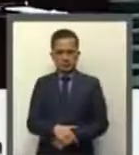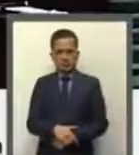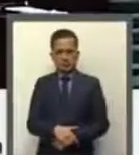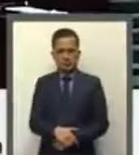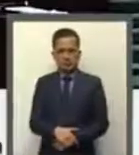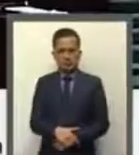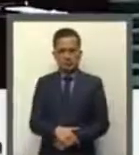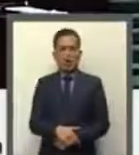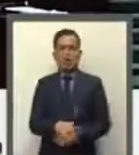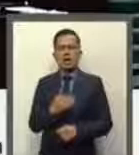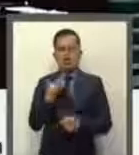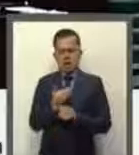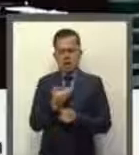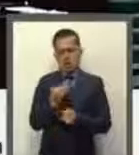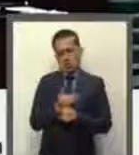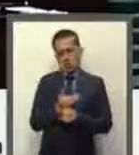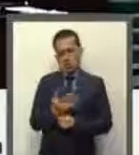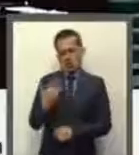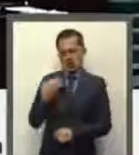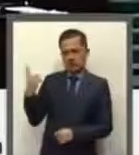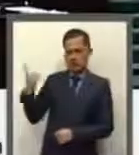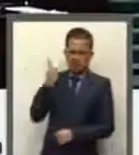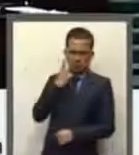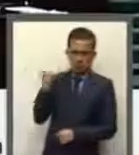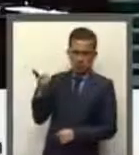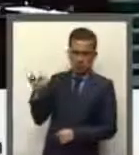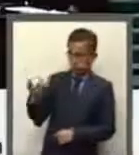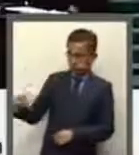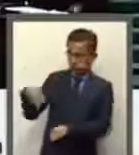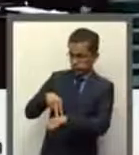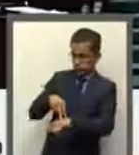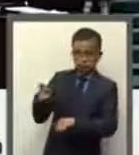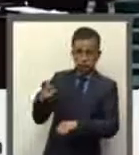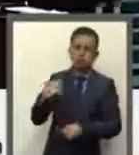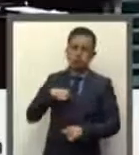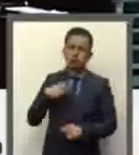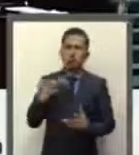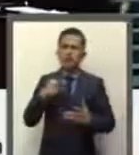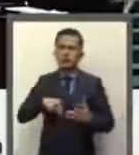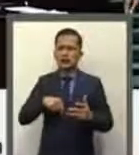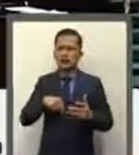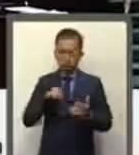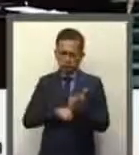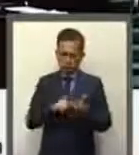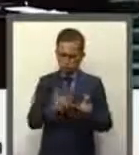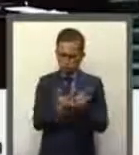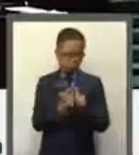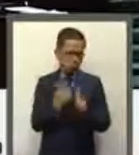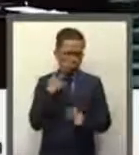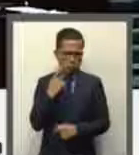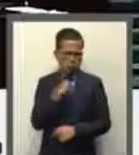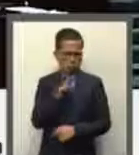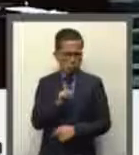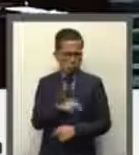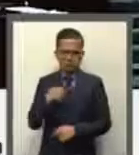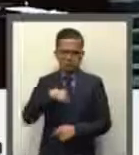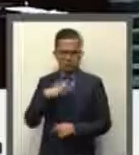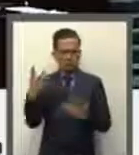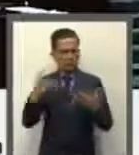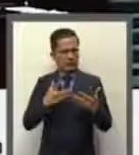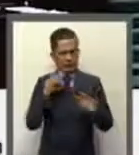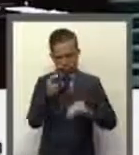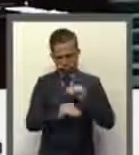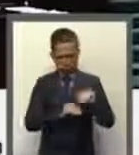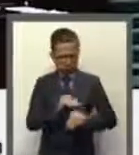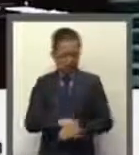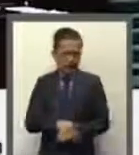de presentar el diputado que me antecedió, lo elaboramos en la bancada de Morena, nada más para que estén enterados de eso. La bancada, todas las bancadas tienen que elaborar